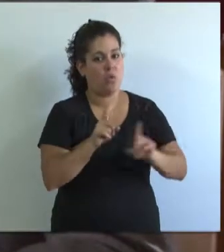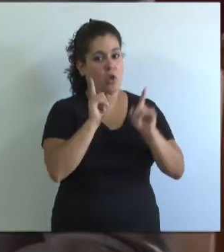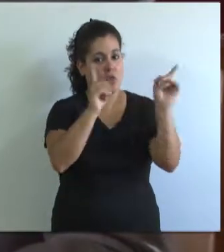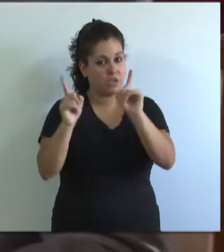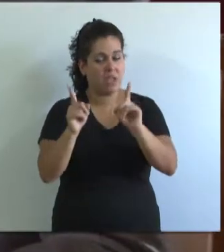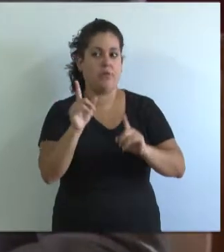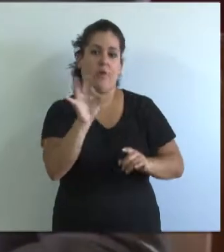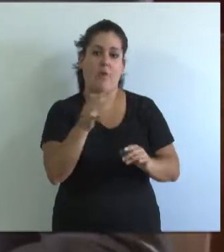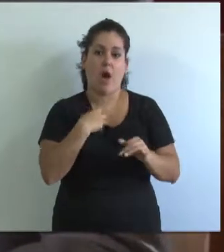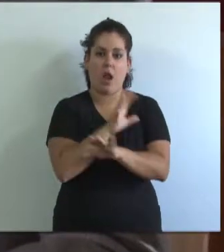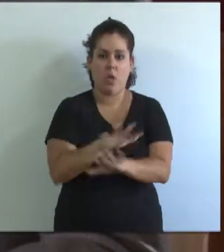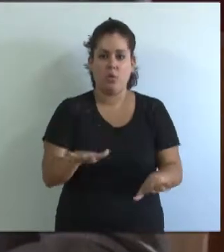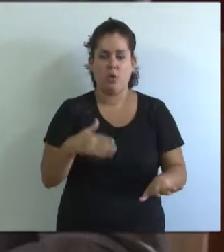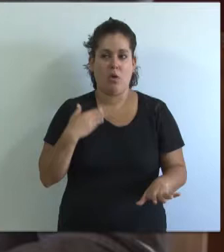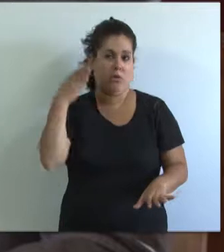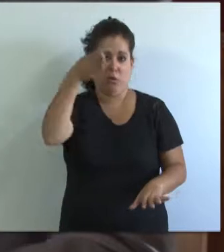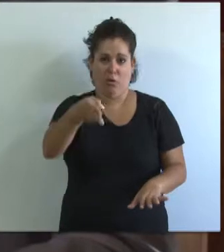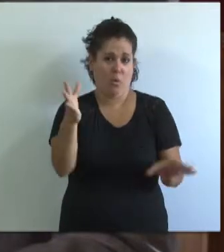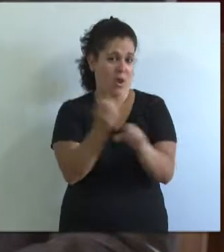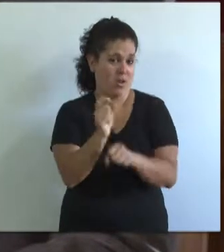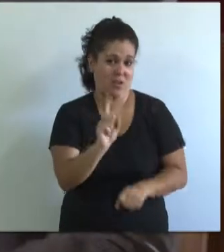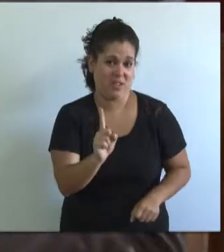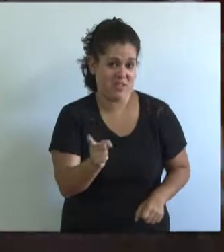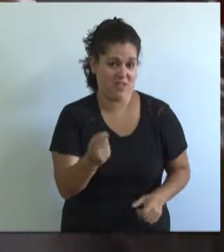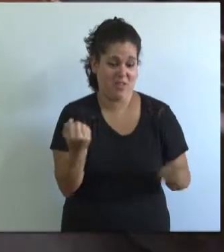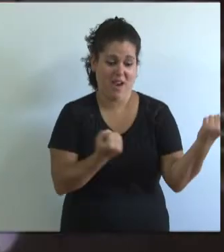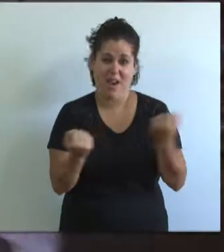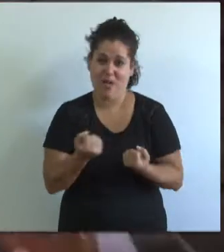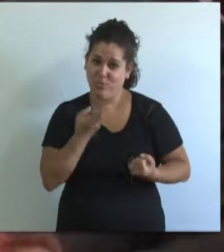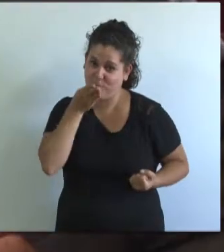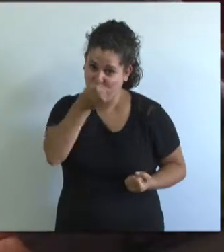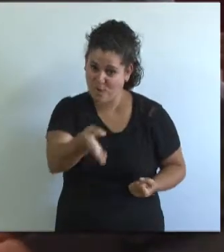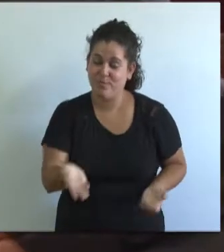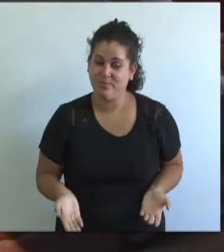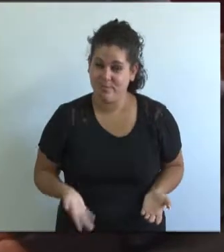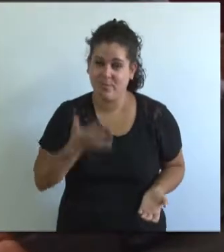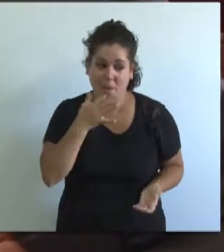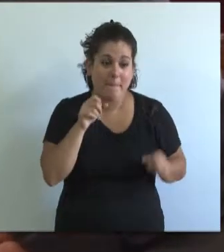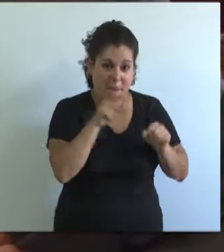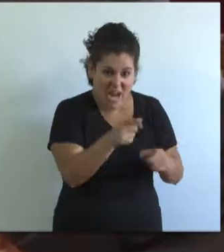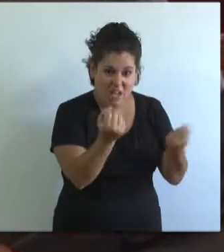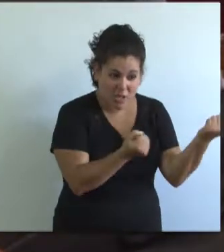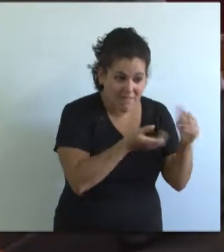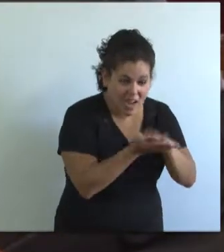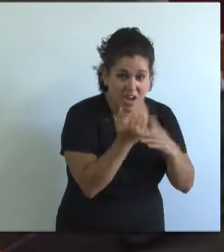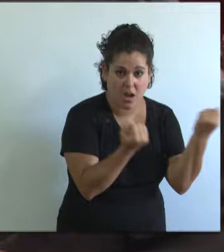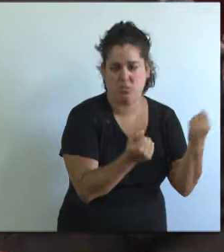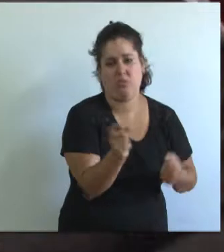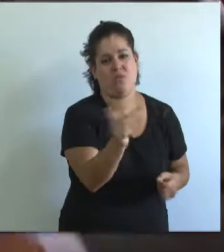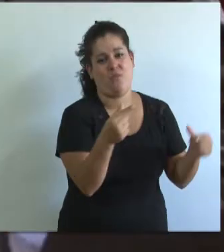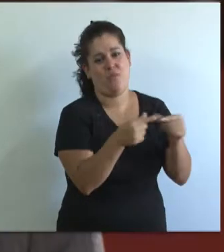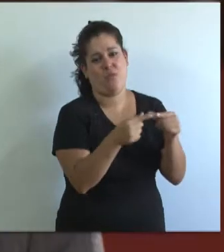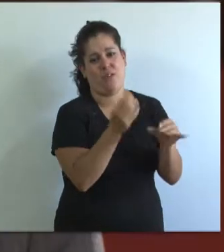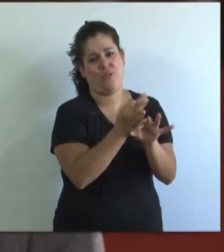los docentes ni los alumnos van en colectivo, van en auto, bienvenido sea. Para ello no es el boleto educativo